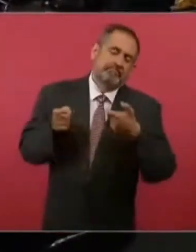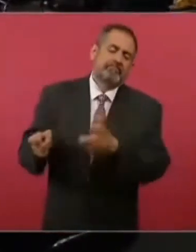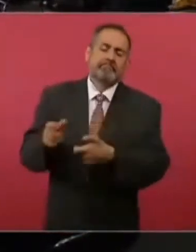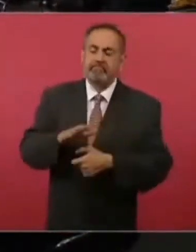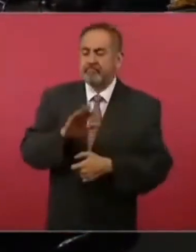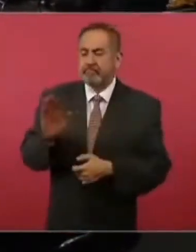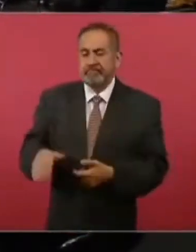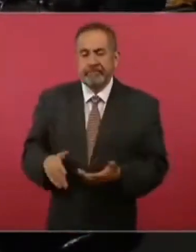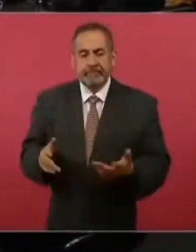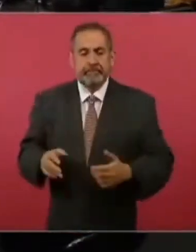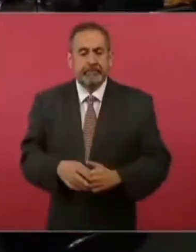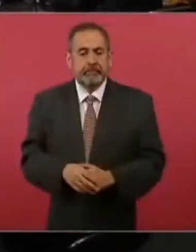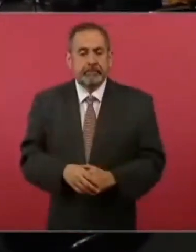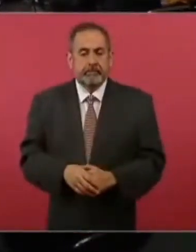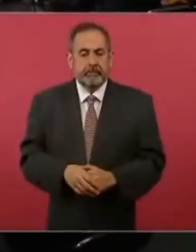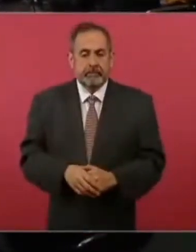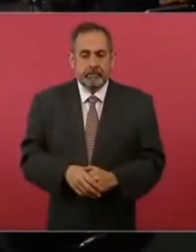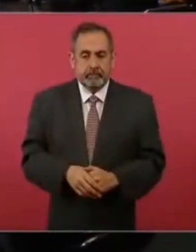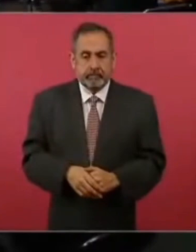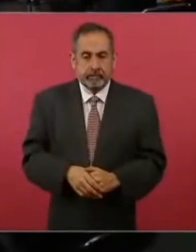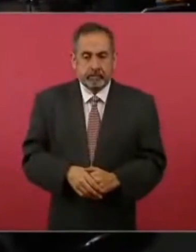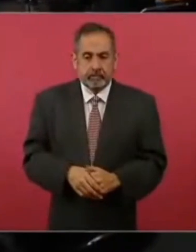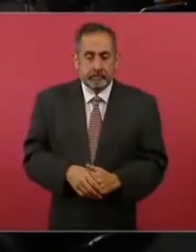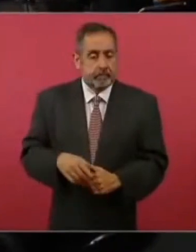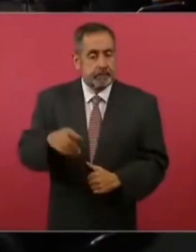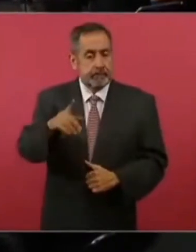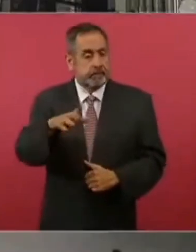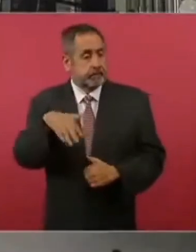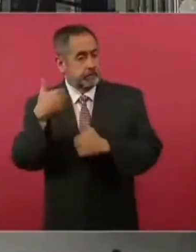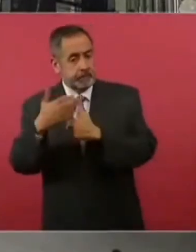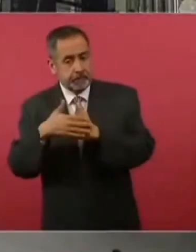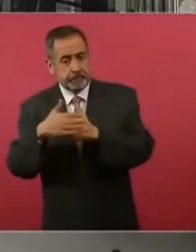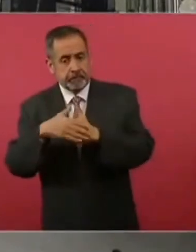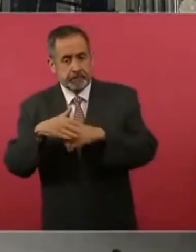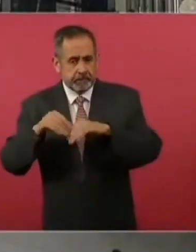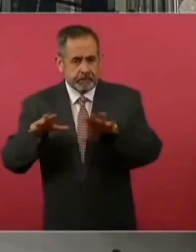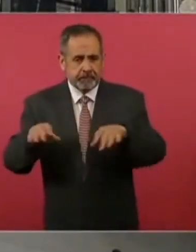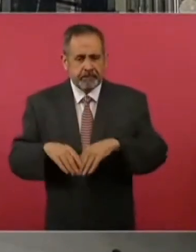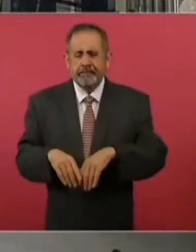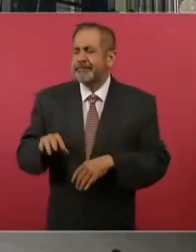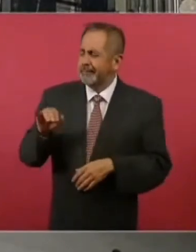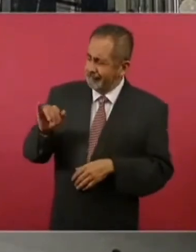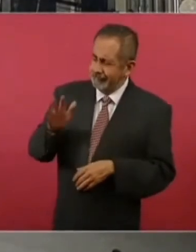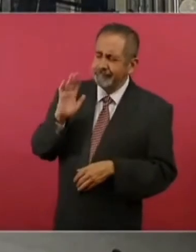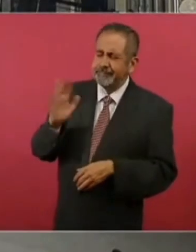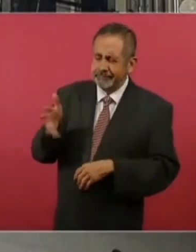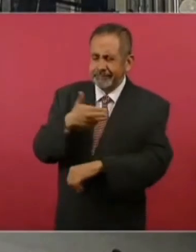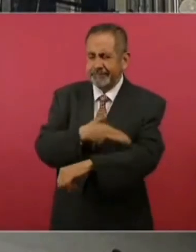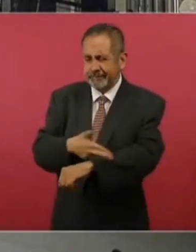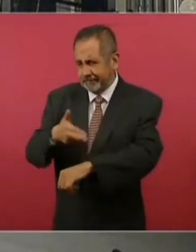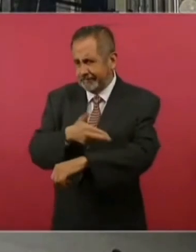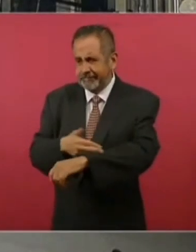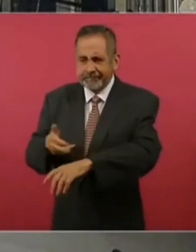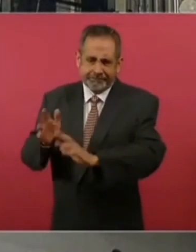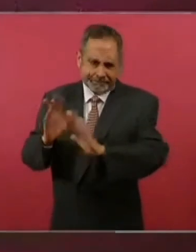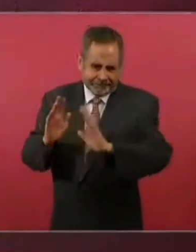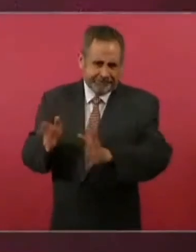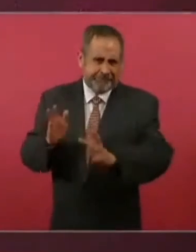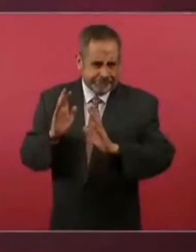¿no? Básicamente. ¿Se van a desplegar más? Sí, estamos allá. Incluso